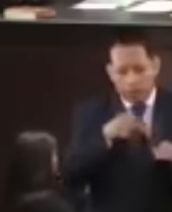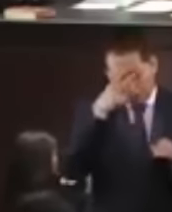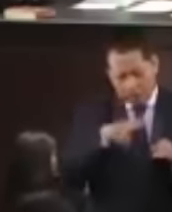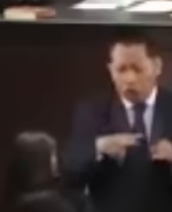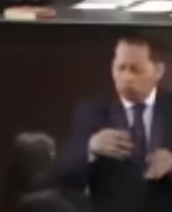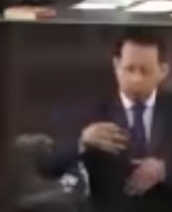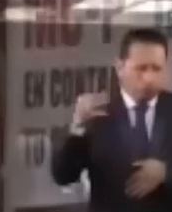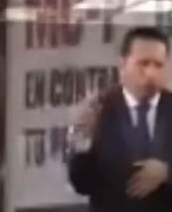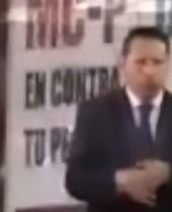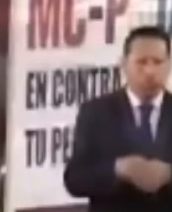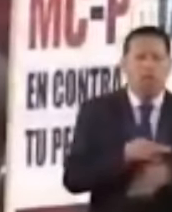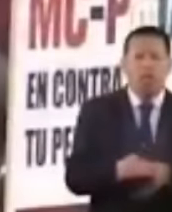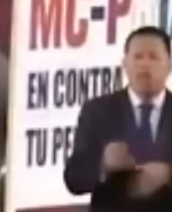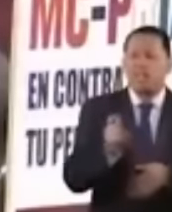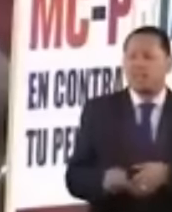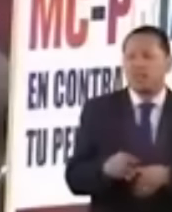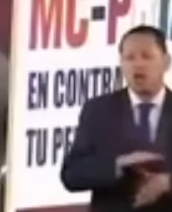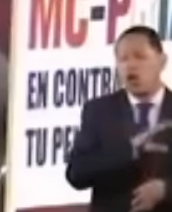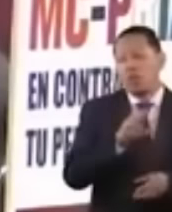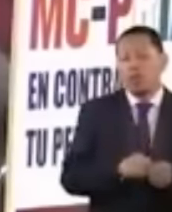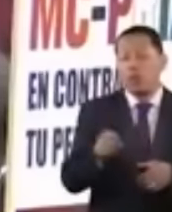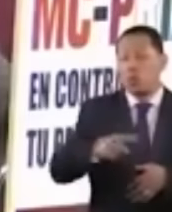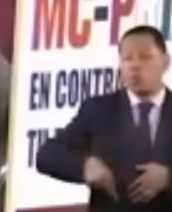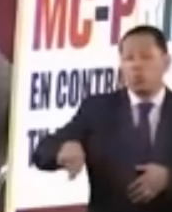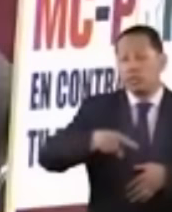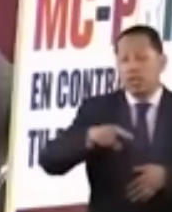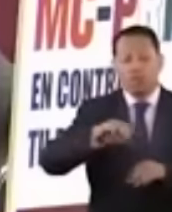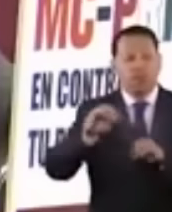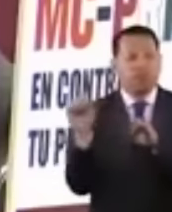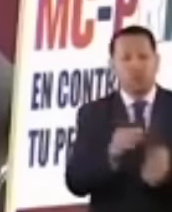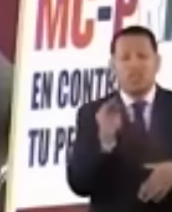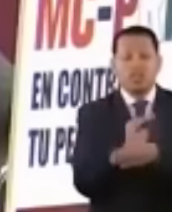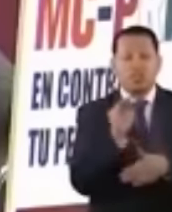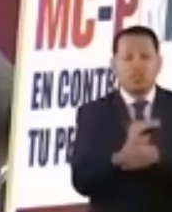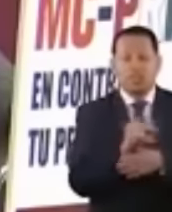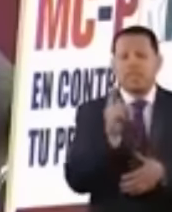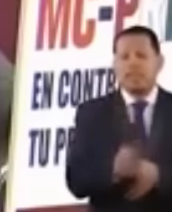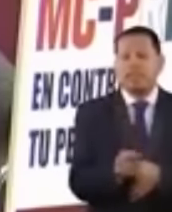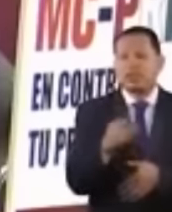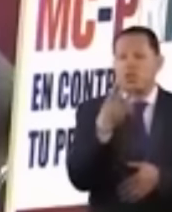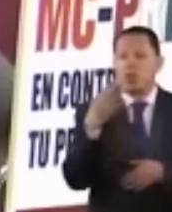país. Representa todo esto que ustedes habían dejado en la omisión. Representa más de